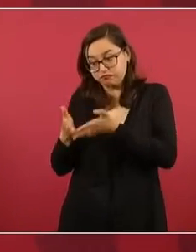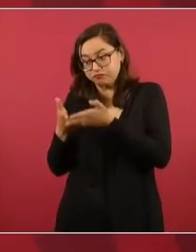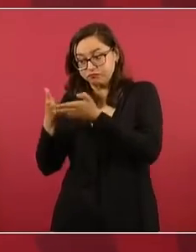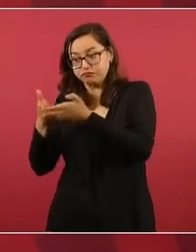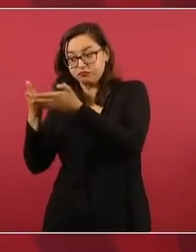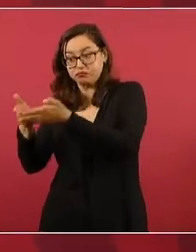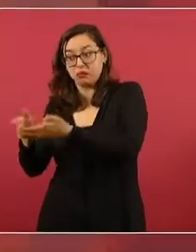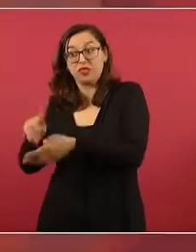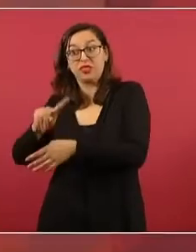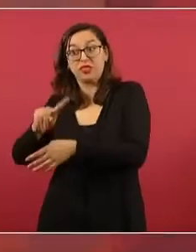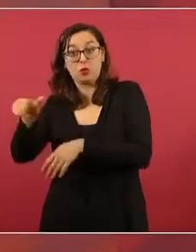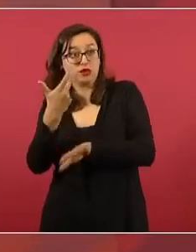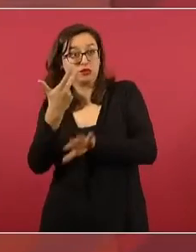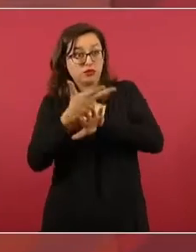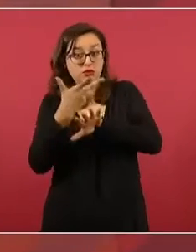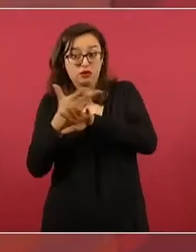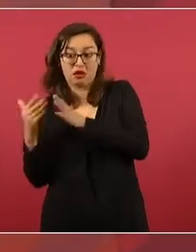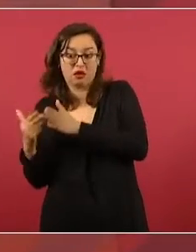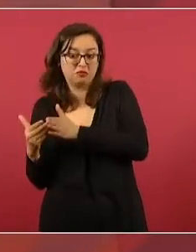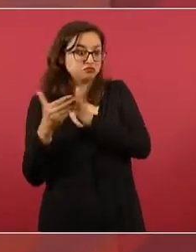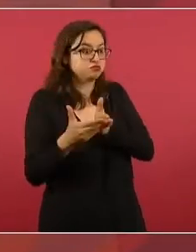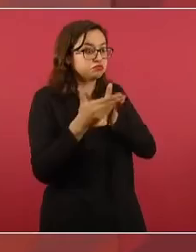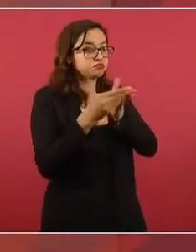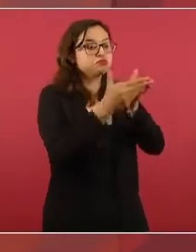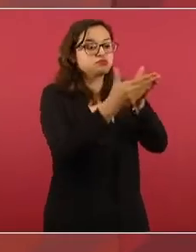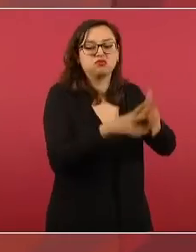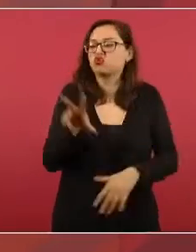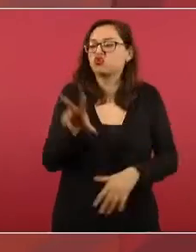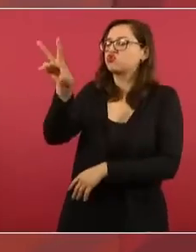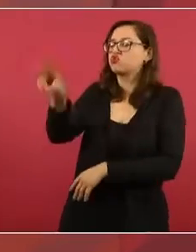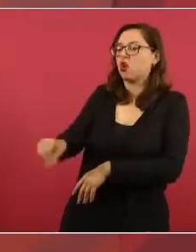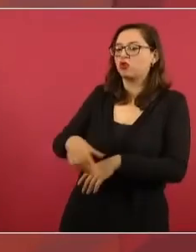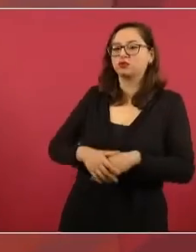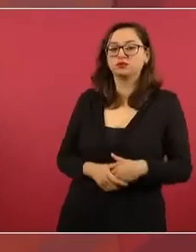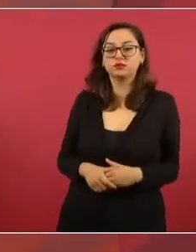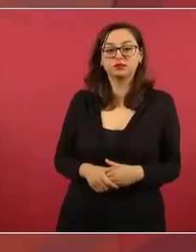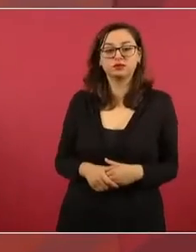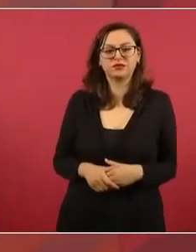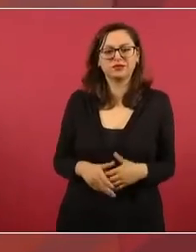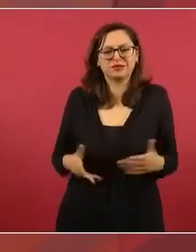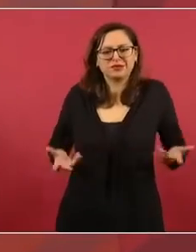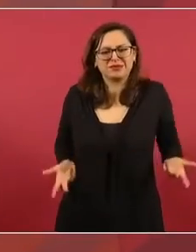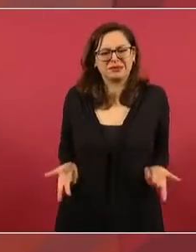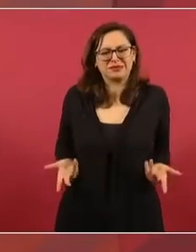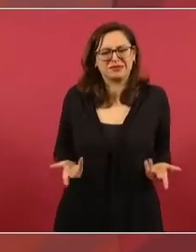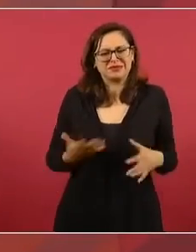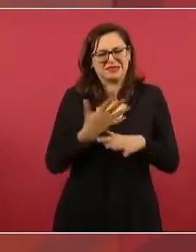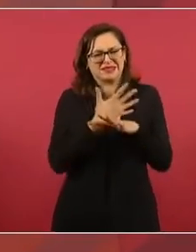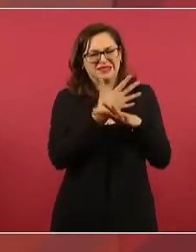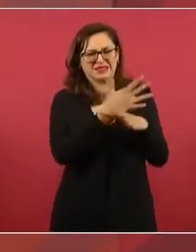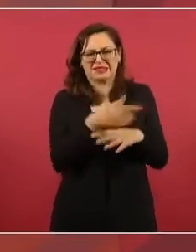Además, declaran es un país terrorista